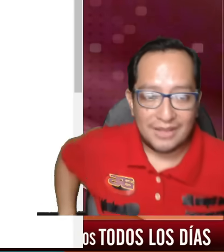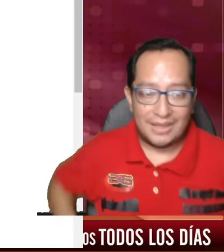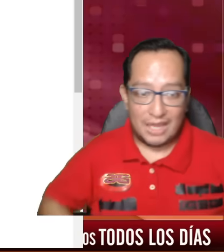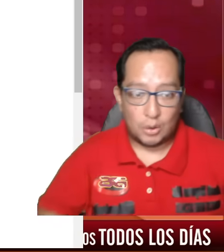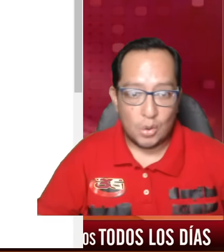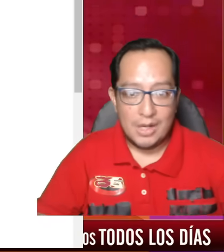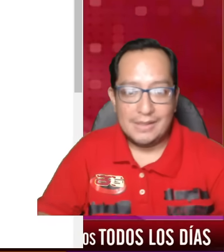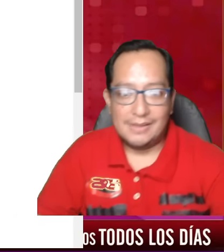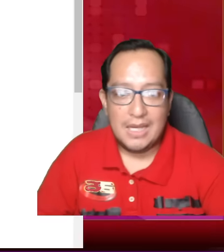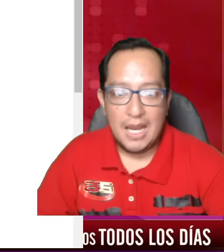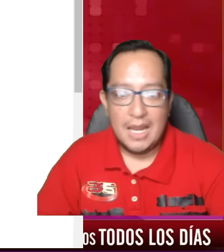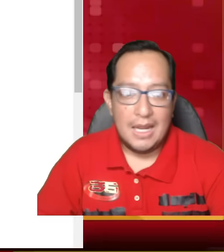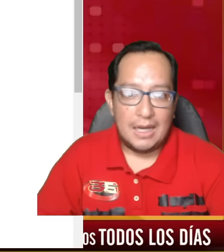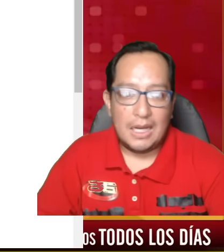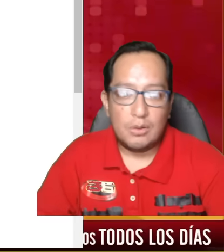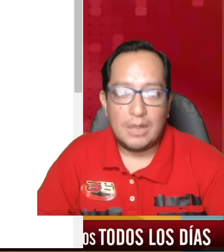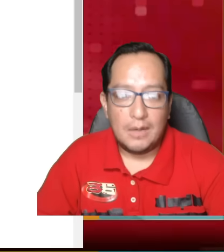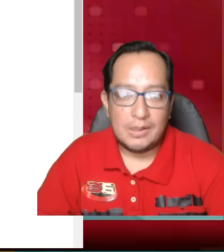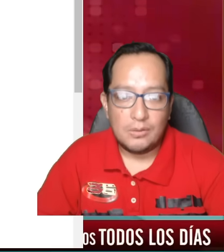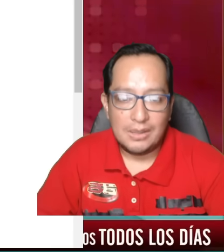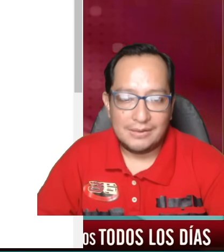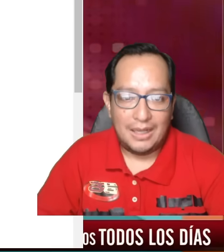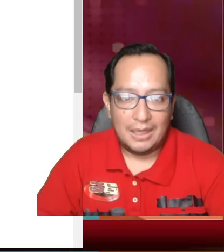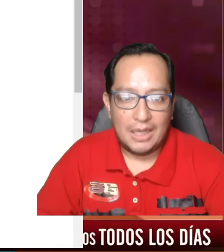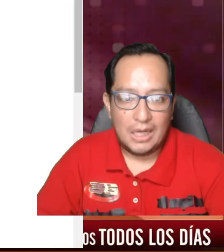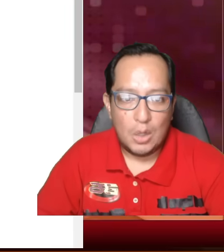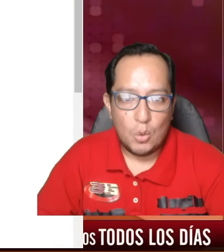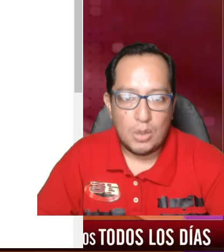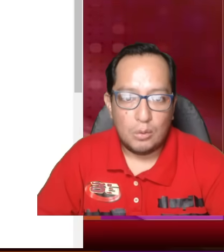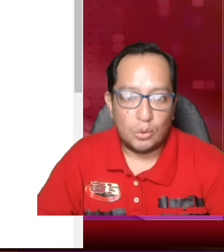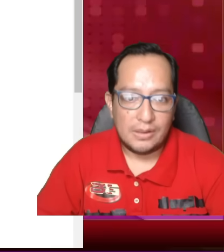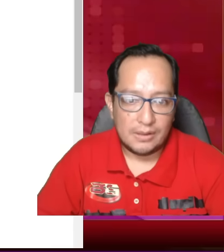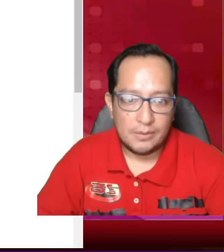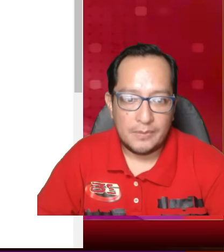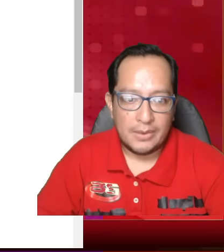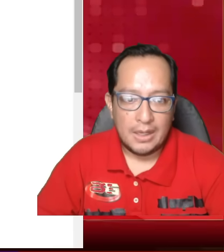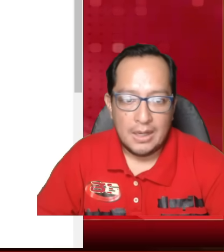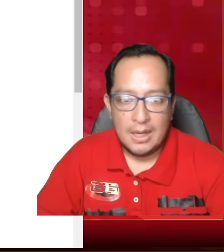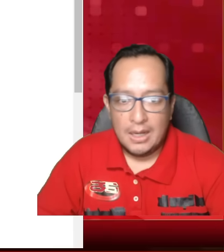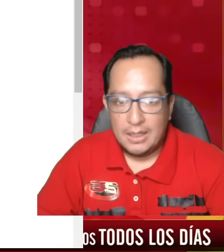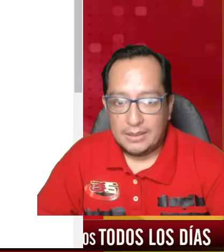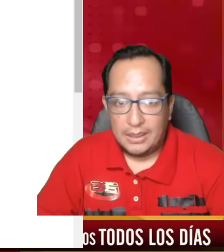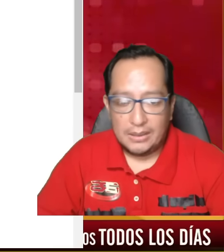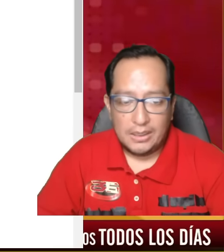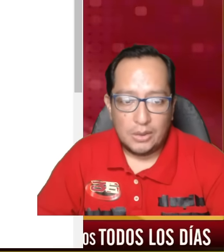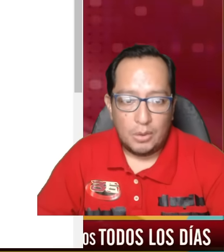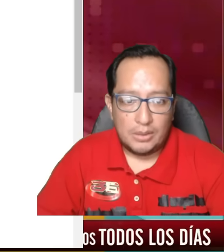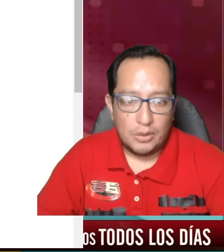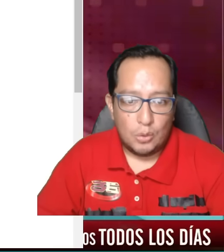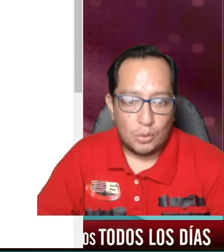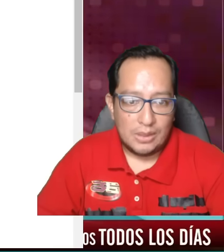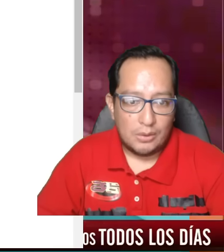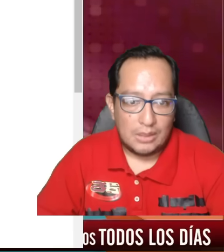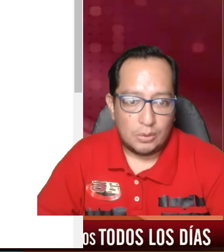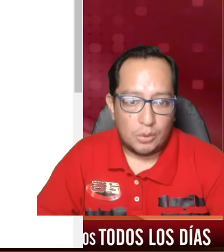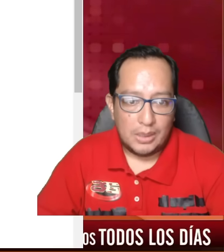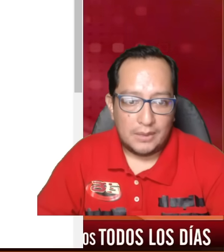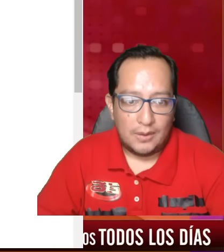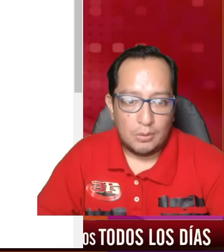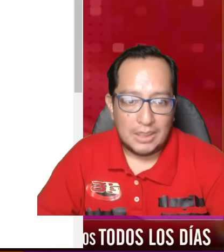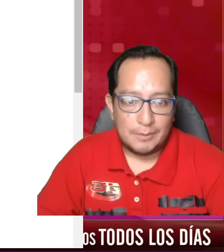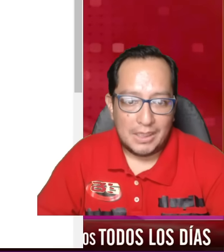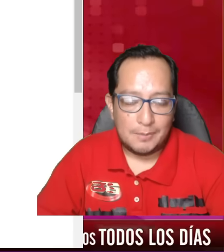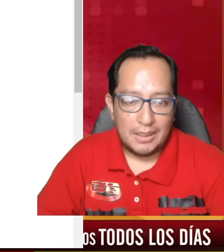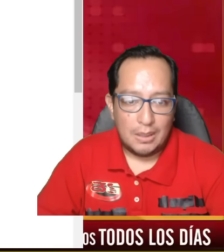espectáculos de teatro, cine, radio y televisión se requiere una autorización? Las Secretarías de Gobernación y Cultura son las